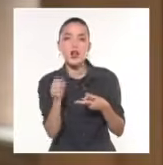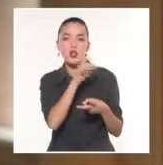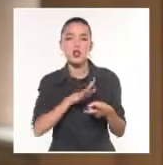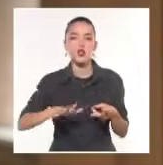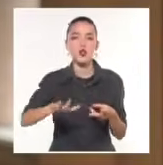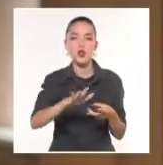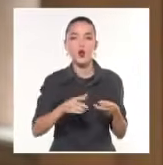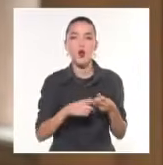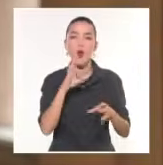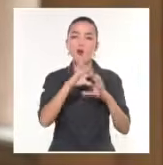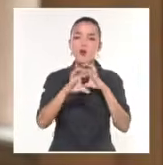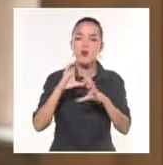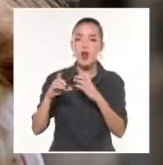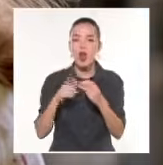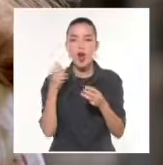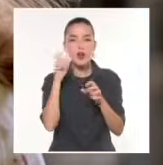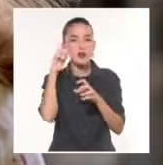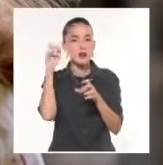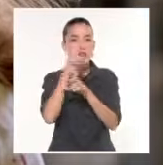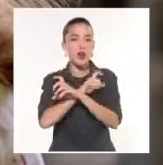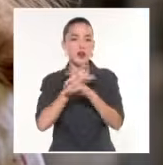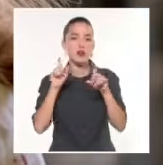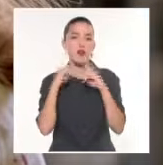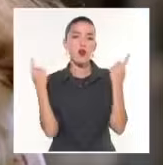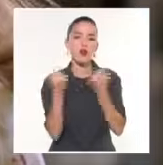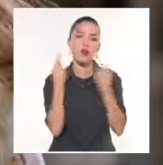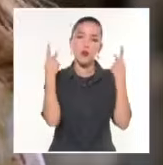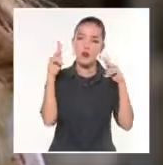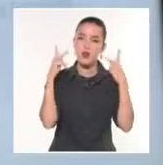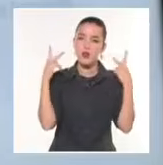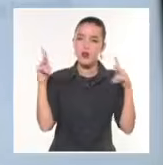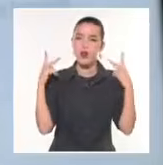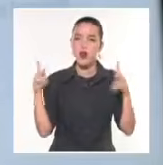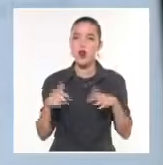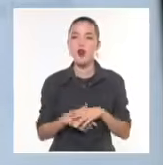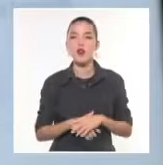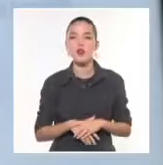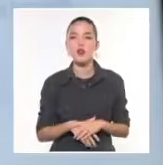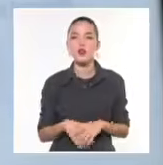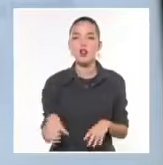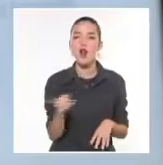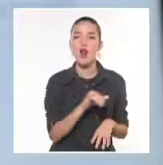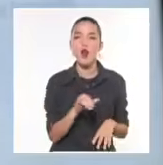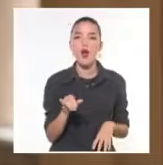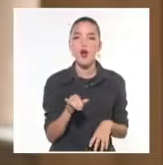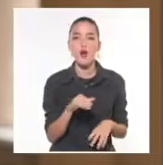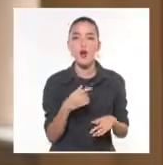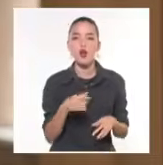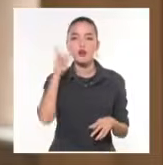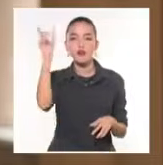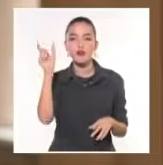comunicadores, científicos de todas las áreas del conocimiento, porque estamos codificando cubanía, estamos codificando nuestros propios conceptos, lo que